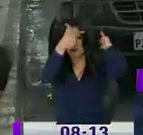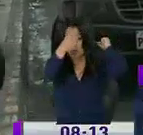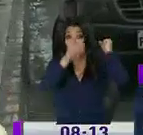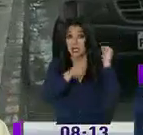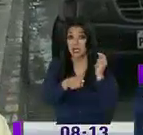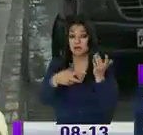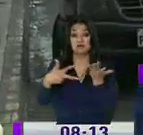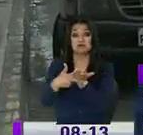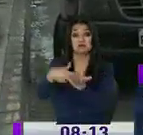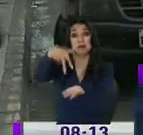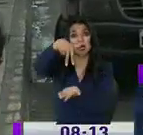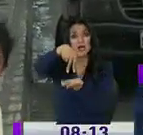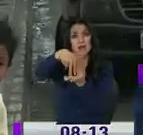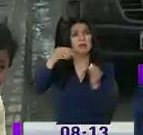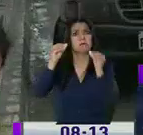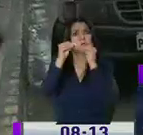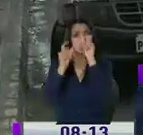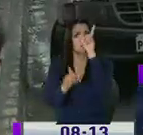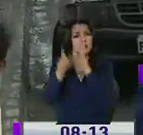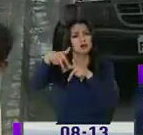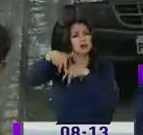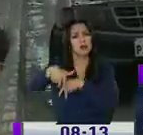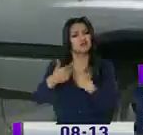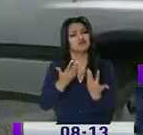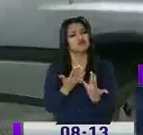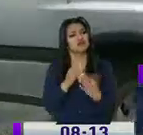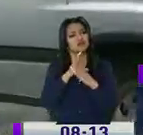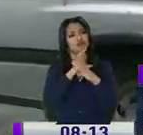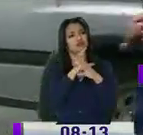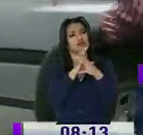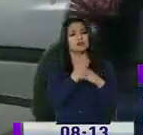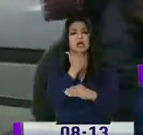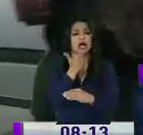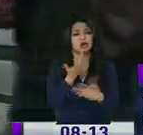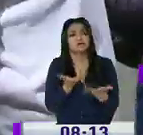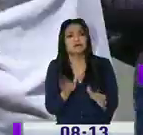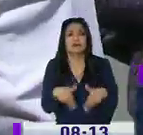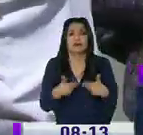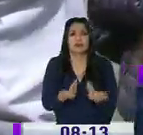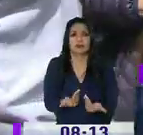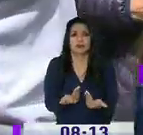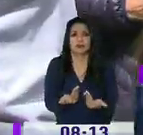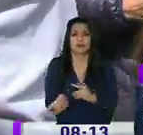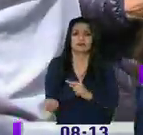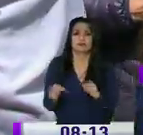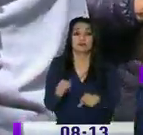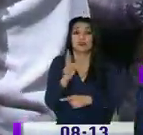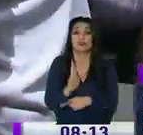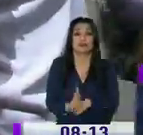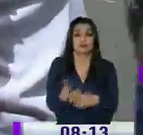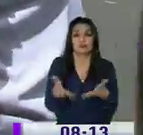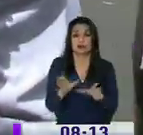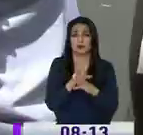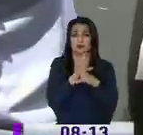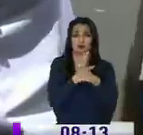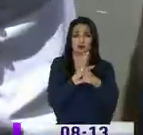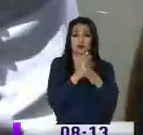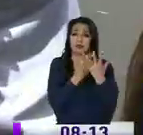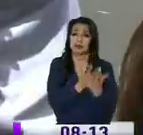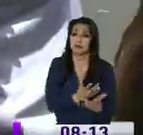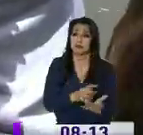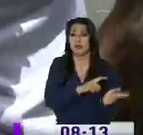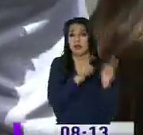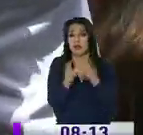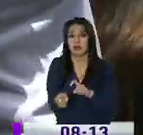paradas de buses se encontraba gran cantidad de personas esperando una forma de movilizarse. Venimos del sur y no hay nada de carro, nos toca estar transbordando y